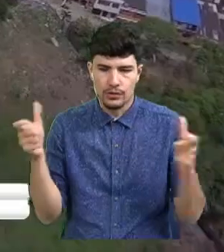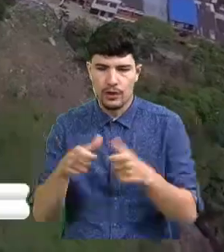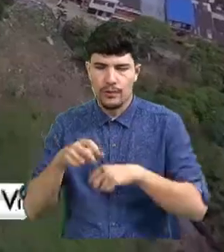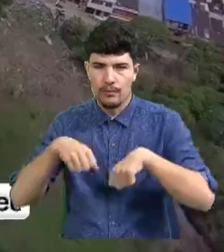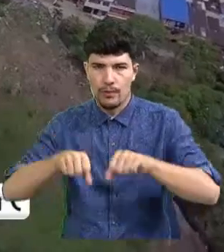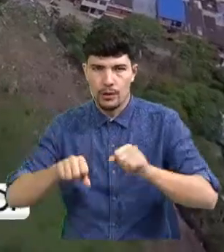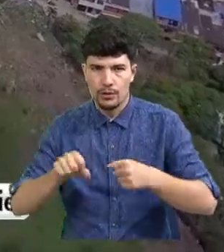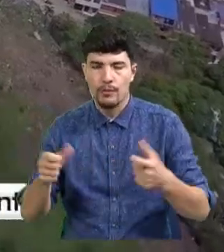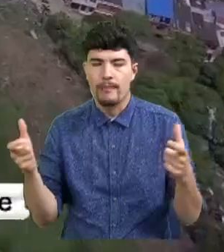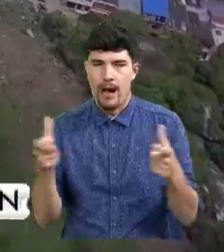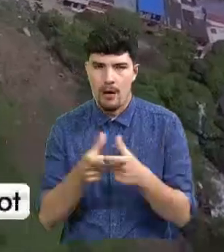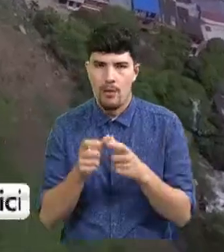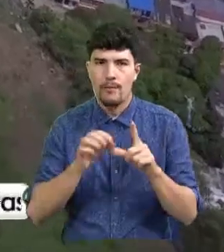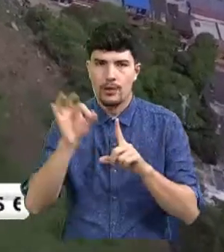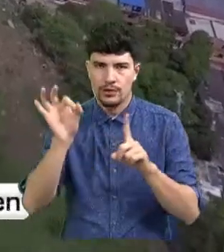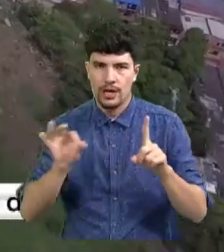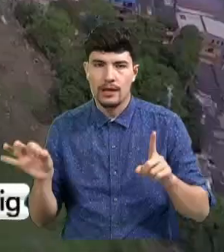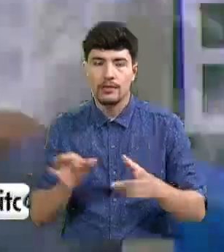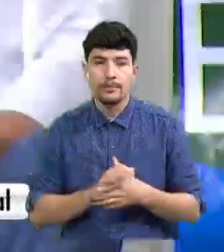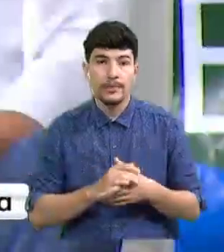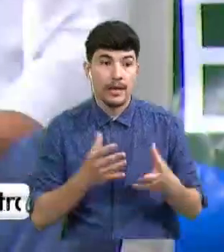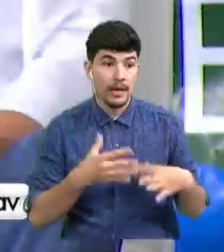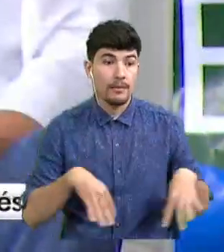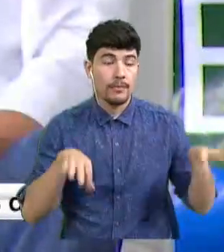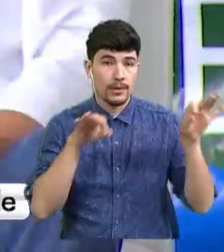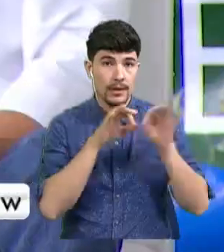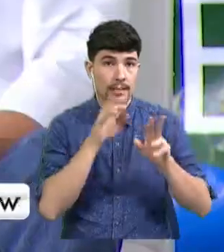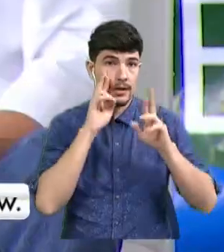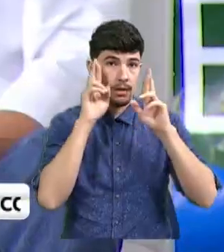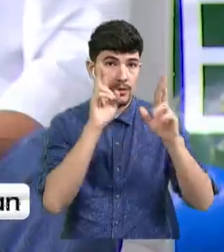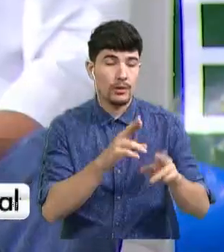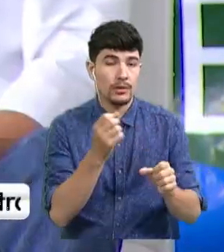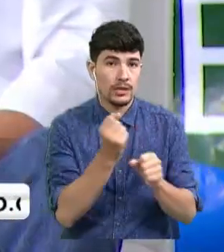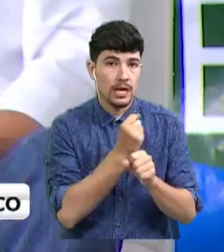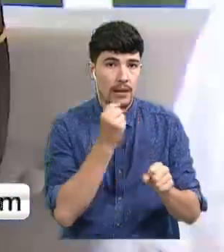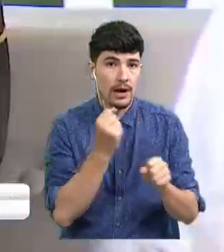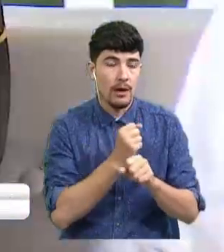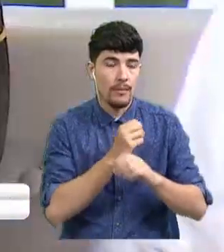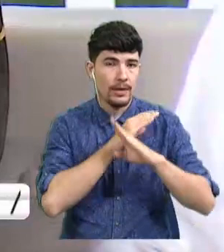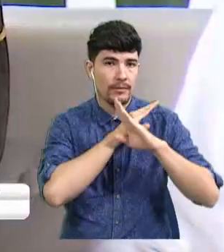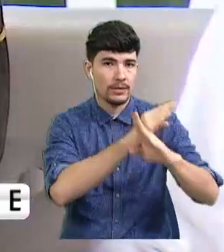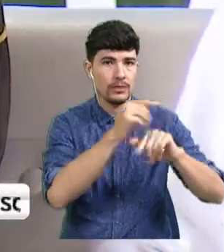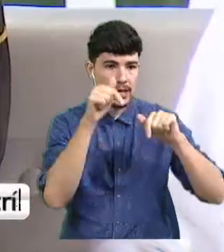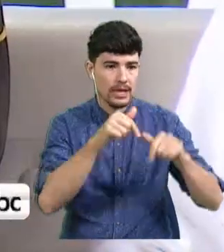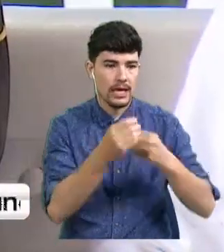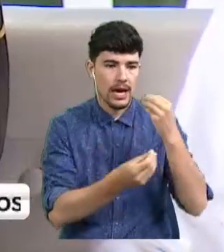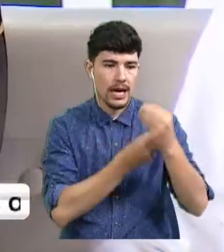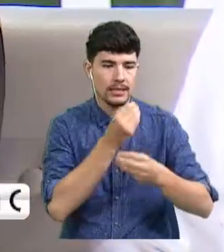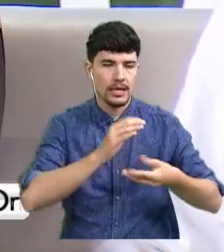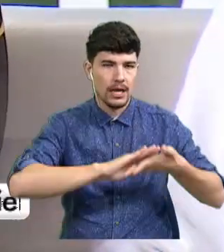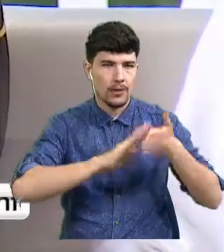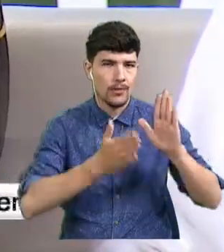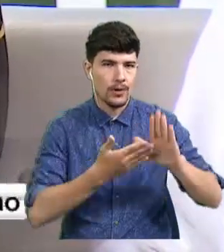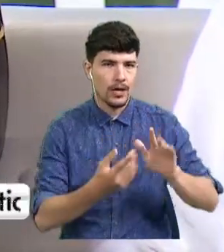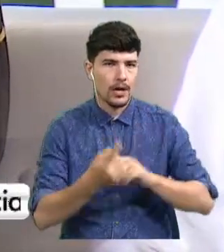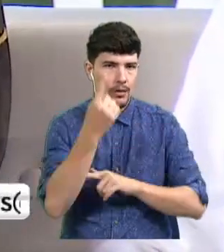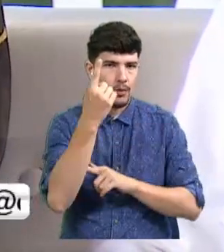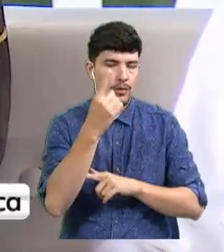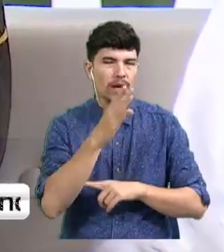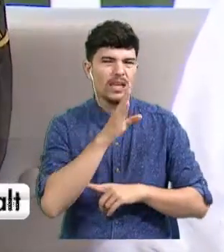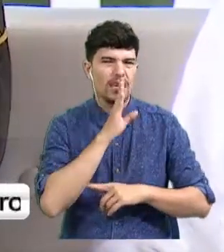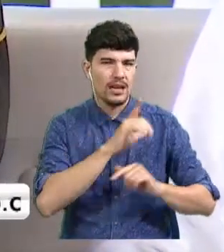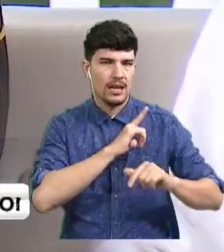motocicletas. Importante destacar el trabajo de prevención que se está realizando aquí en la comuna, en cabeza del señor Mayor